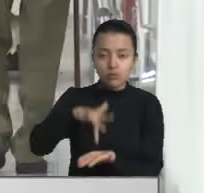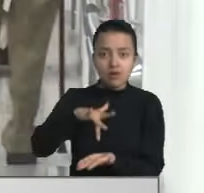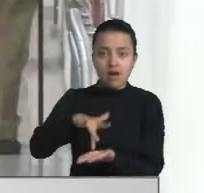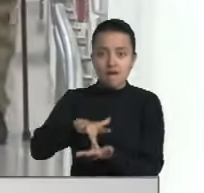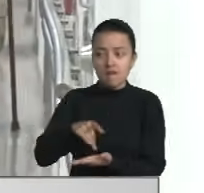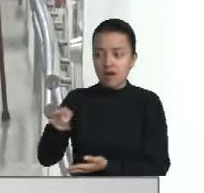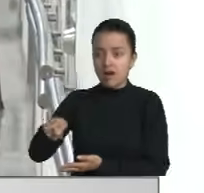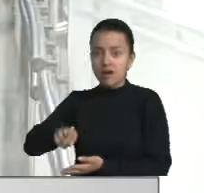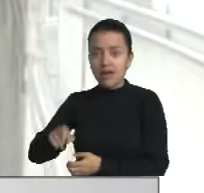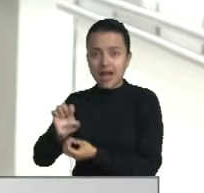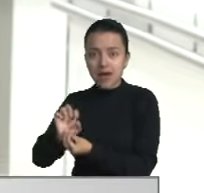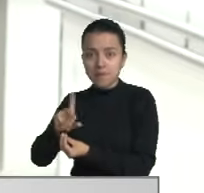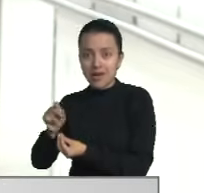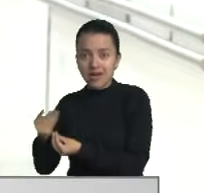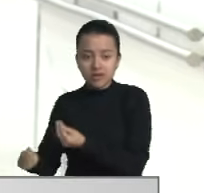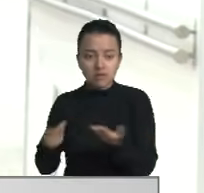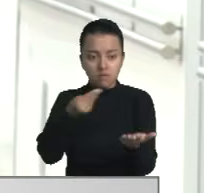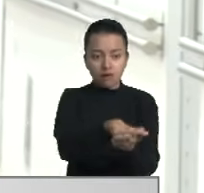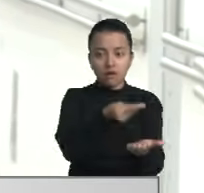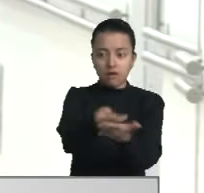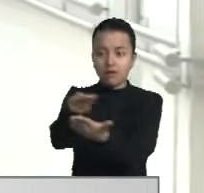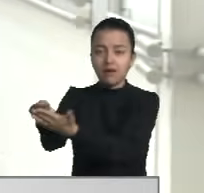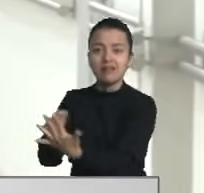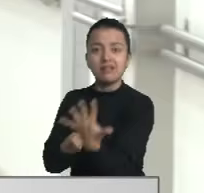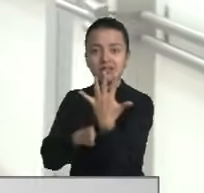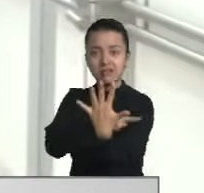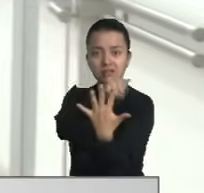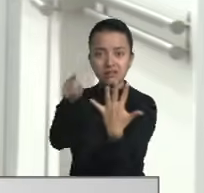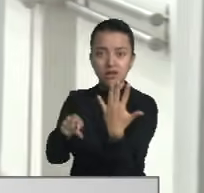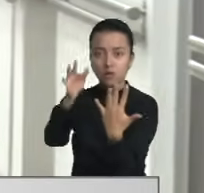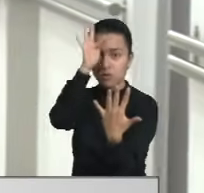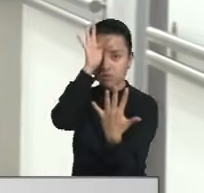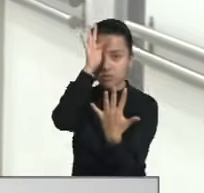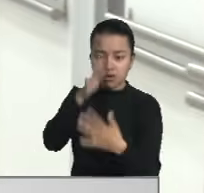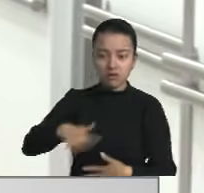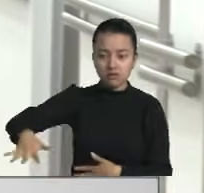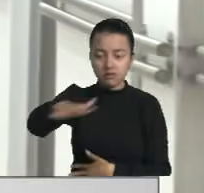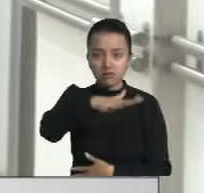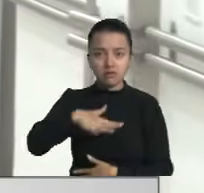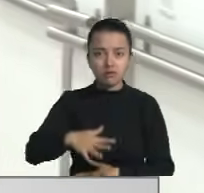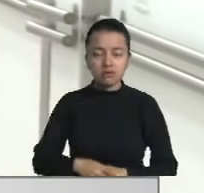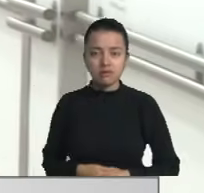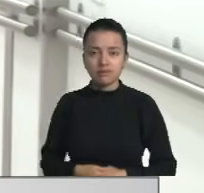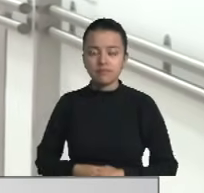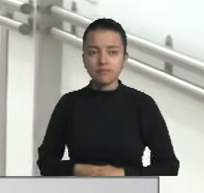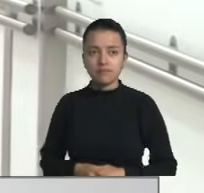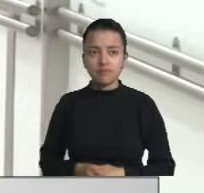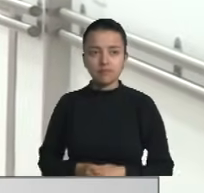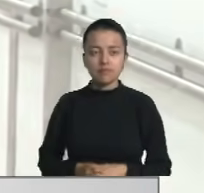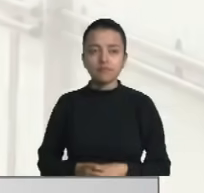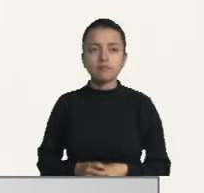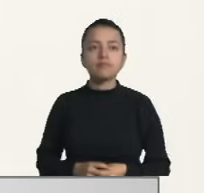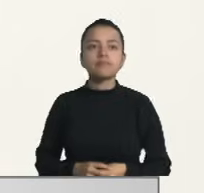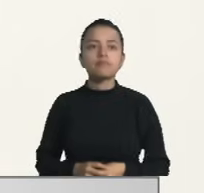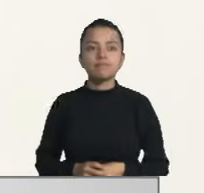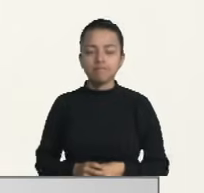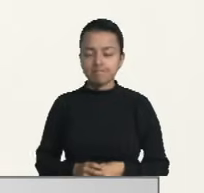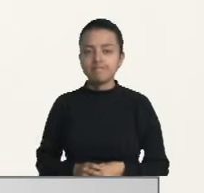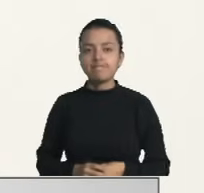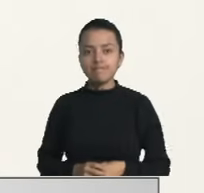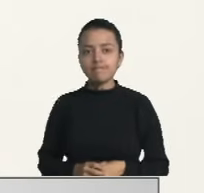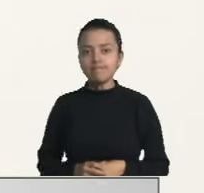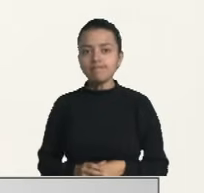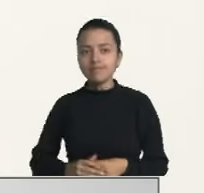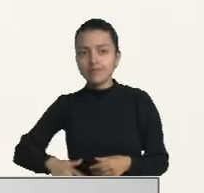que ya tienen en riesgo las finanzas de 5 hospitales del departamento. La peor situación es lo que se vive al interior de las